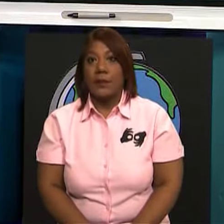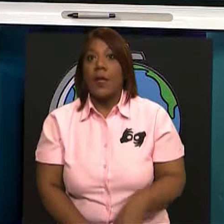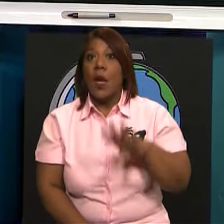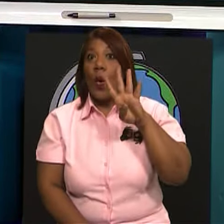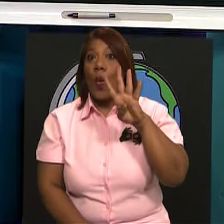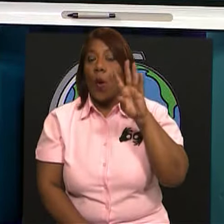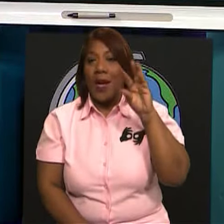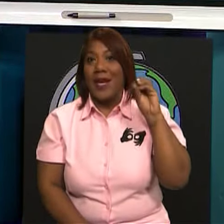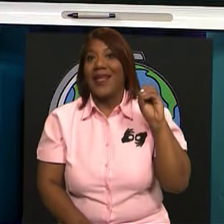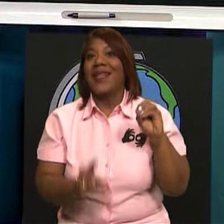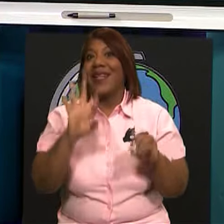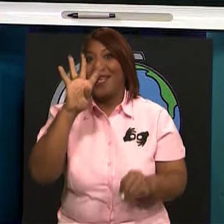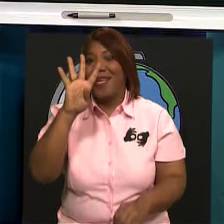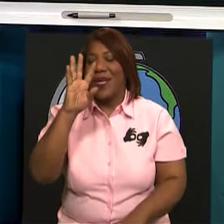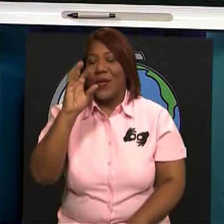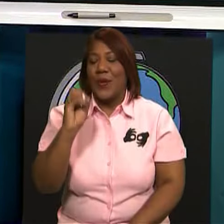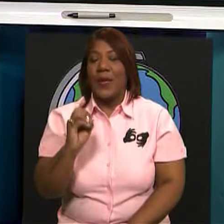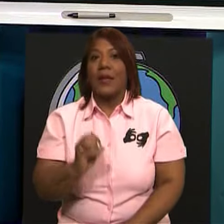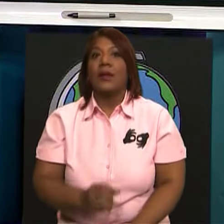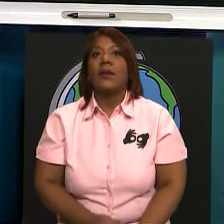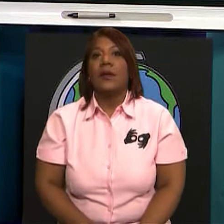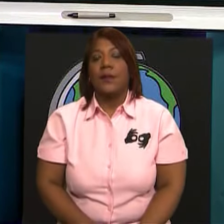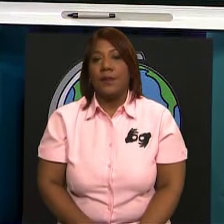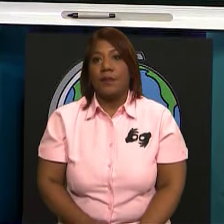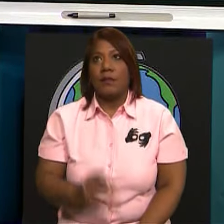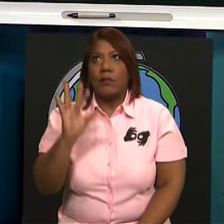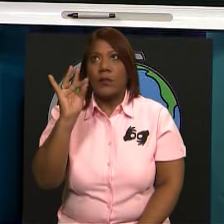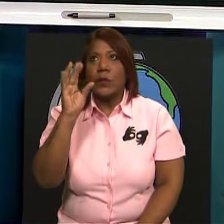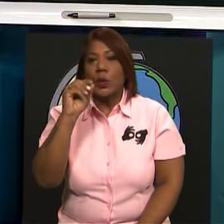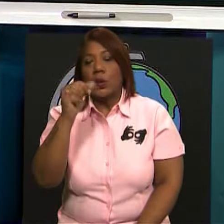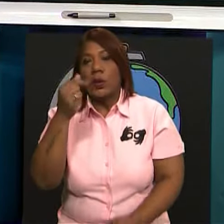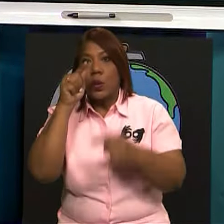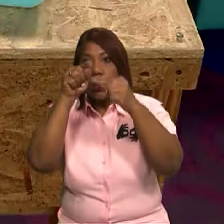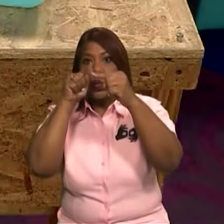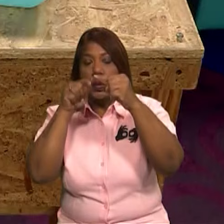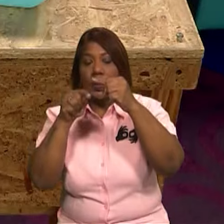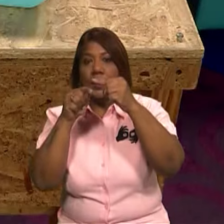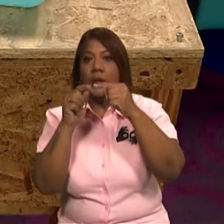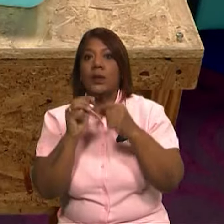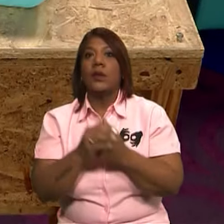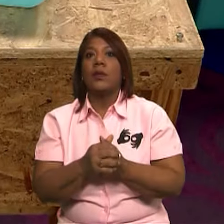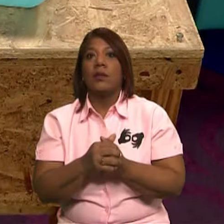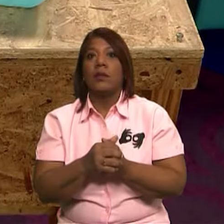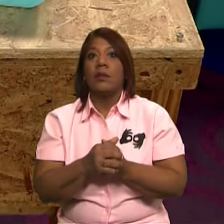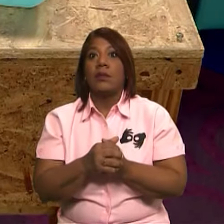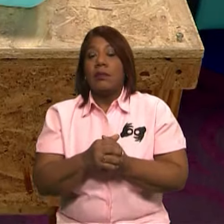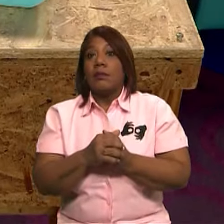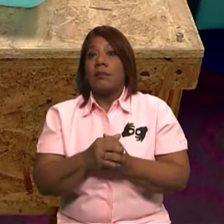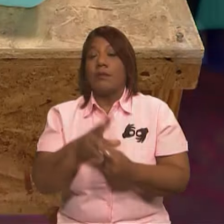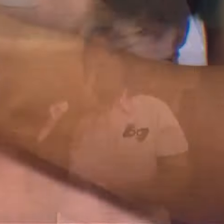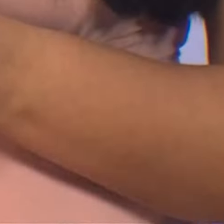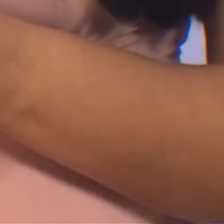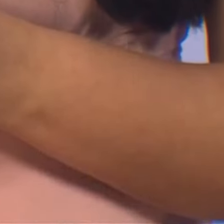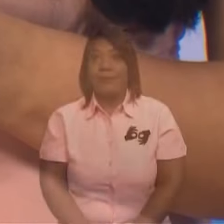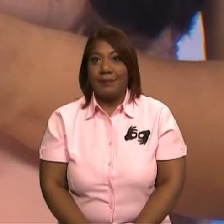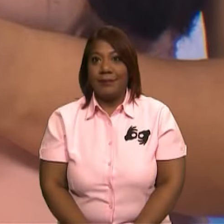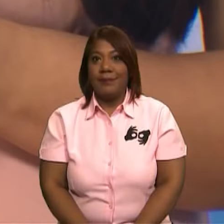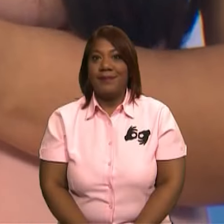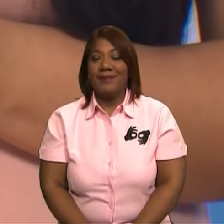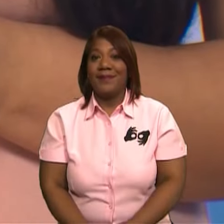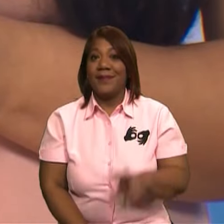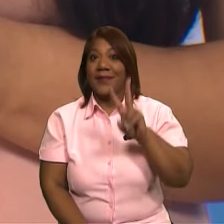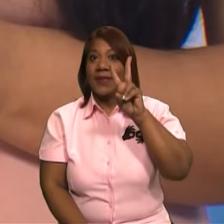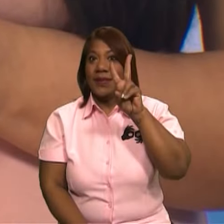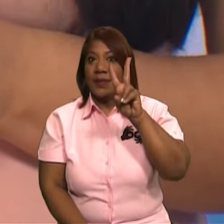40, antes de dividir. Muy bien, veamos ahora el 80 con otro divisor. 2. Ahora,